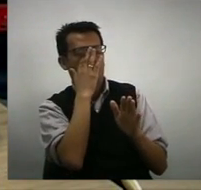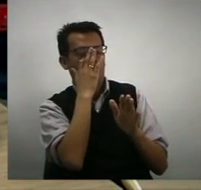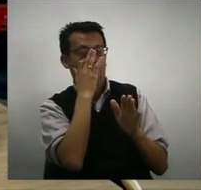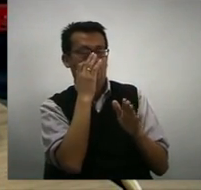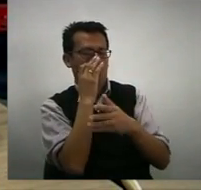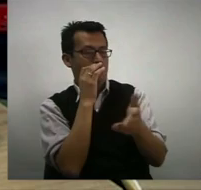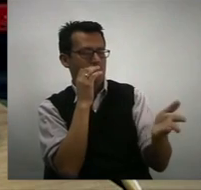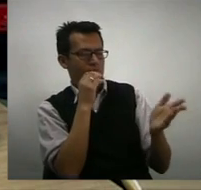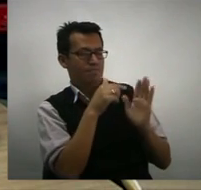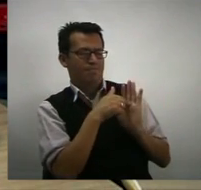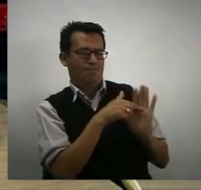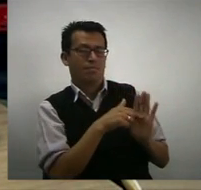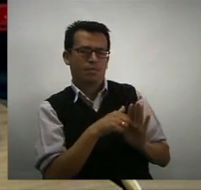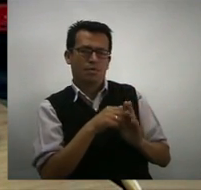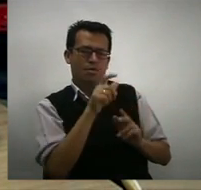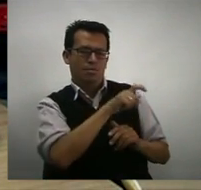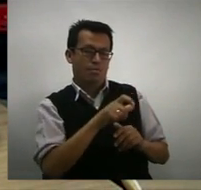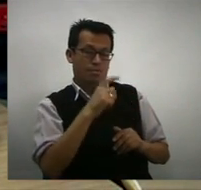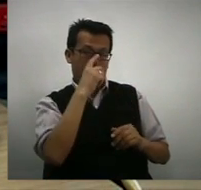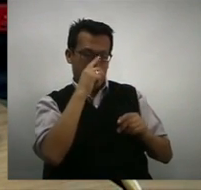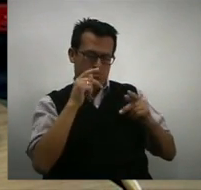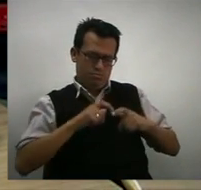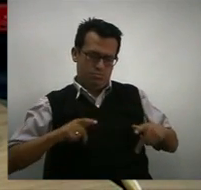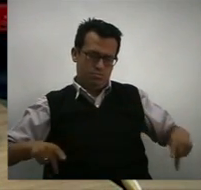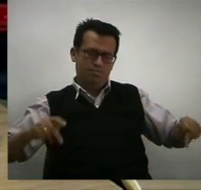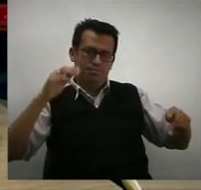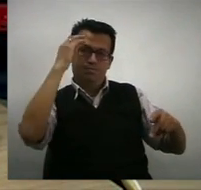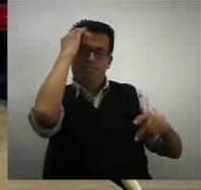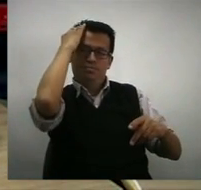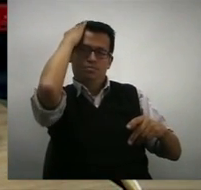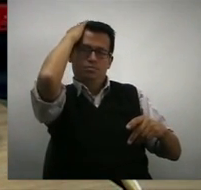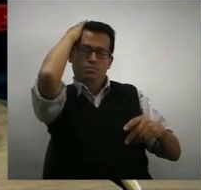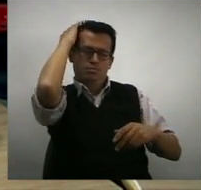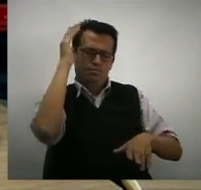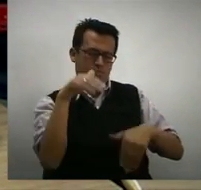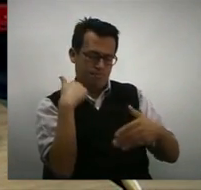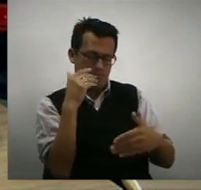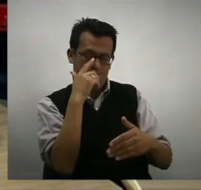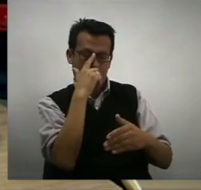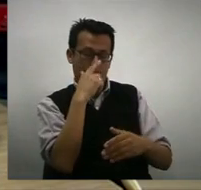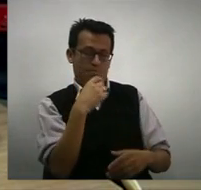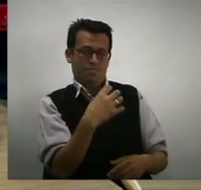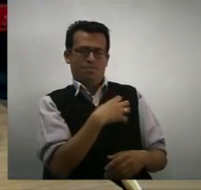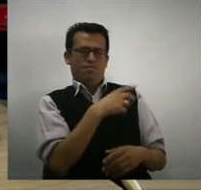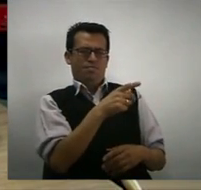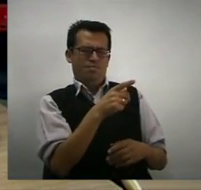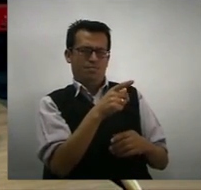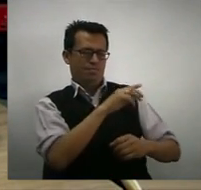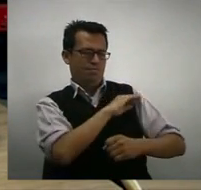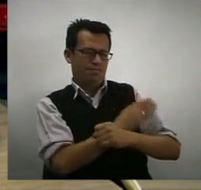esgrimen pequeñas epopeyas personales por medio de monótonos movimientos neurótico-neuronales y épicas victorias seminales